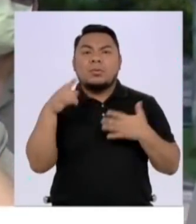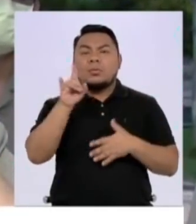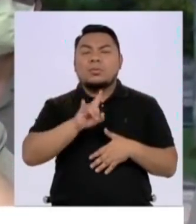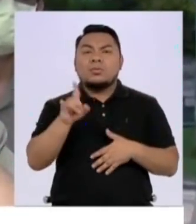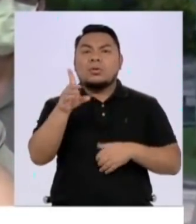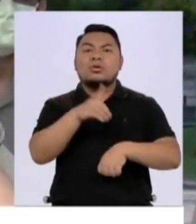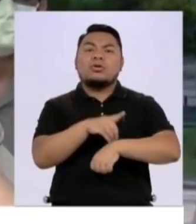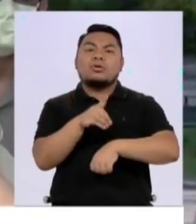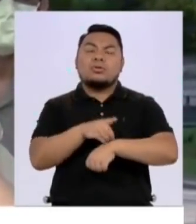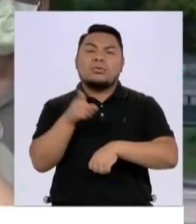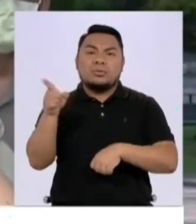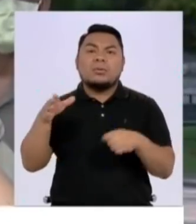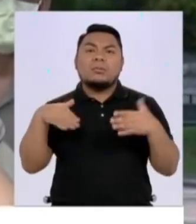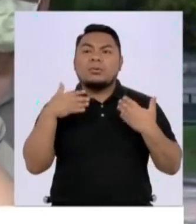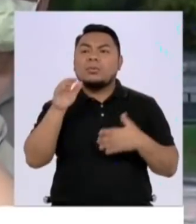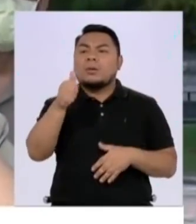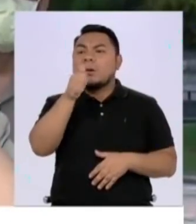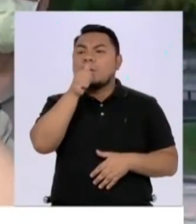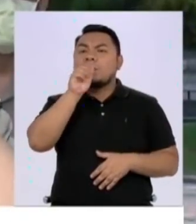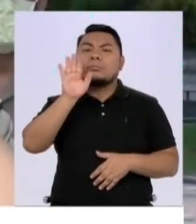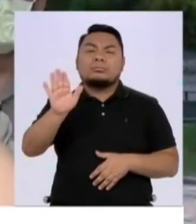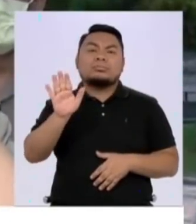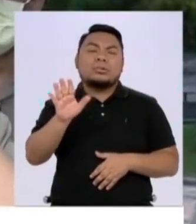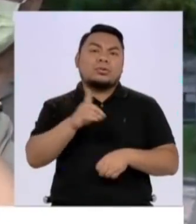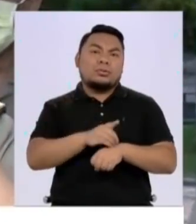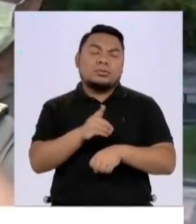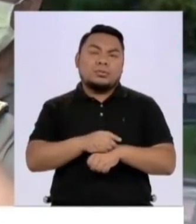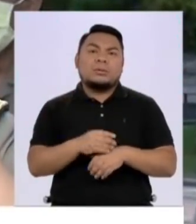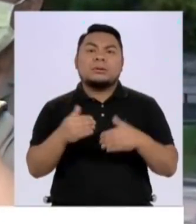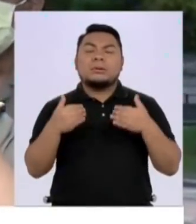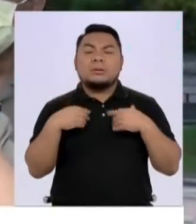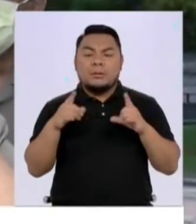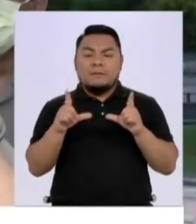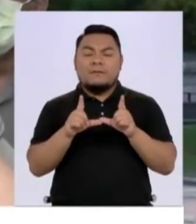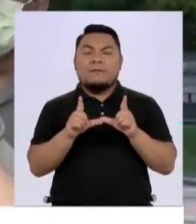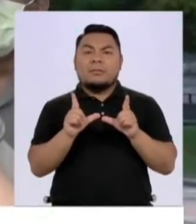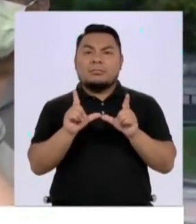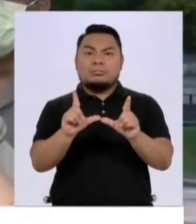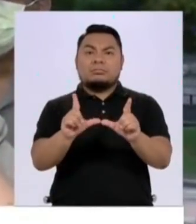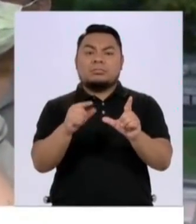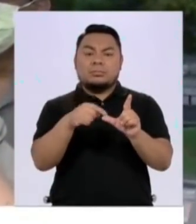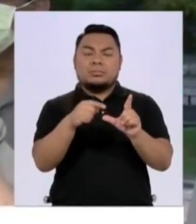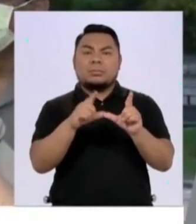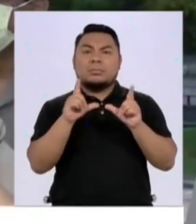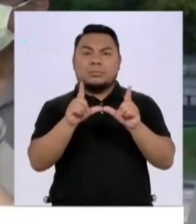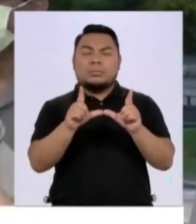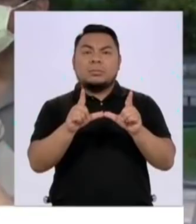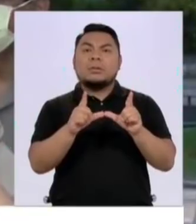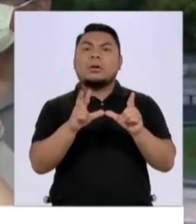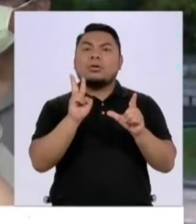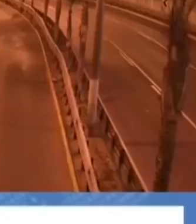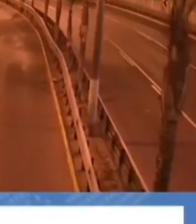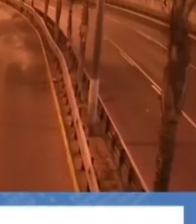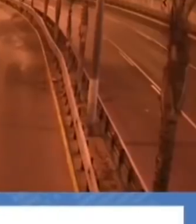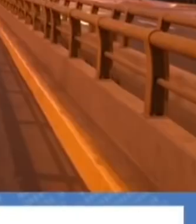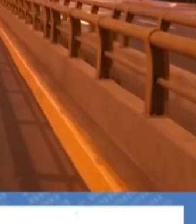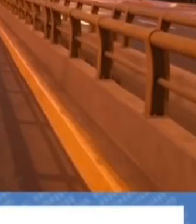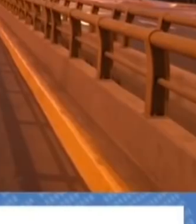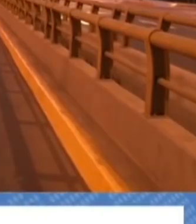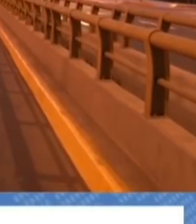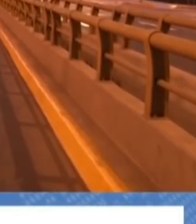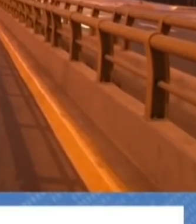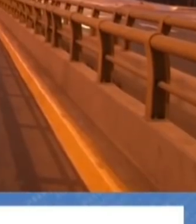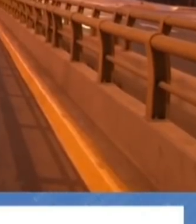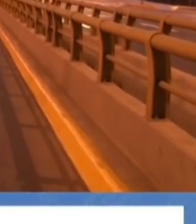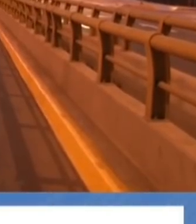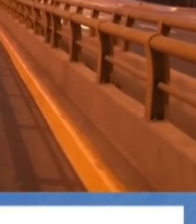los médicos transitar con sus vehículos particulares, teniendo el photocheck y los documentos que acrediten que está realizando la labor.